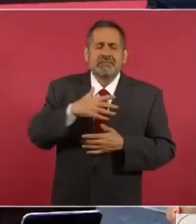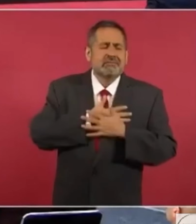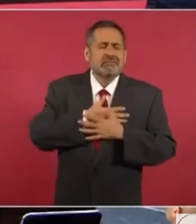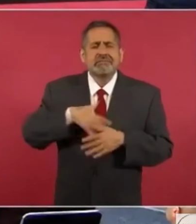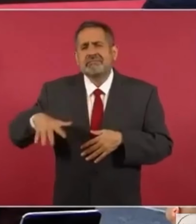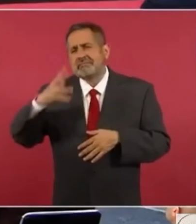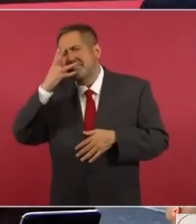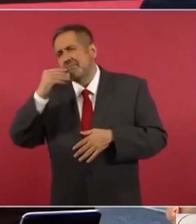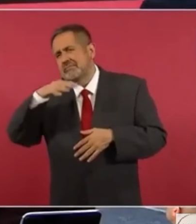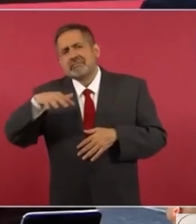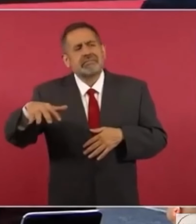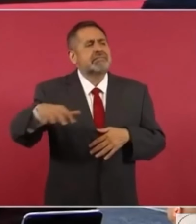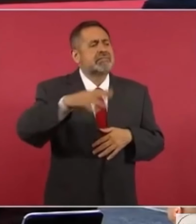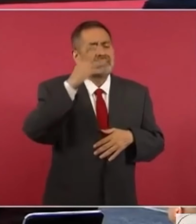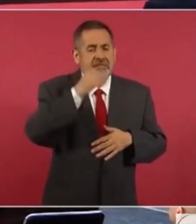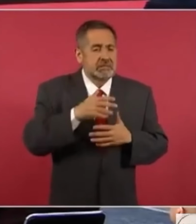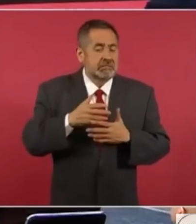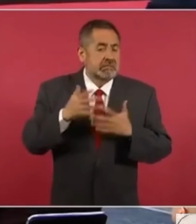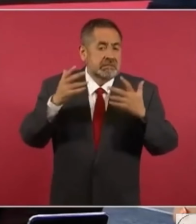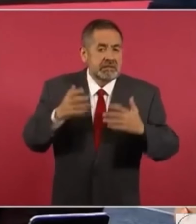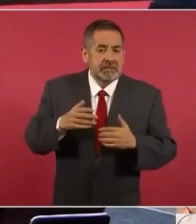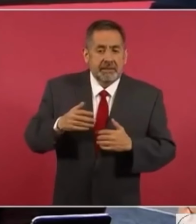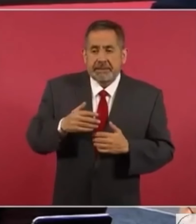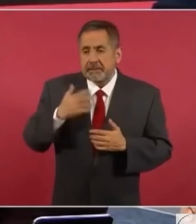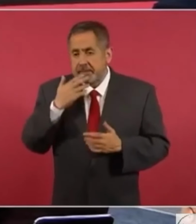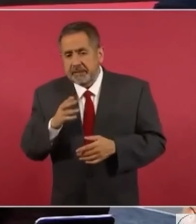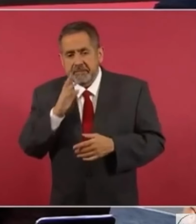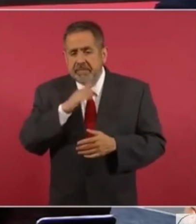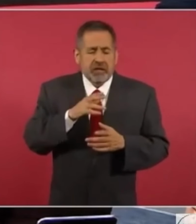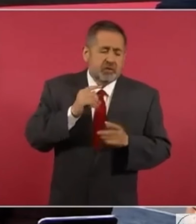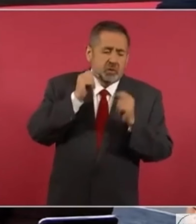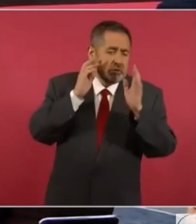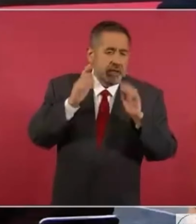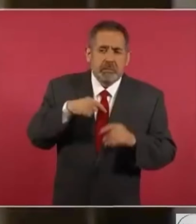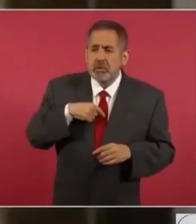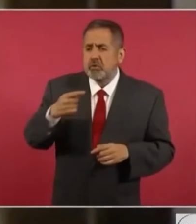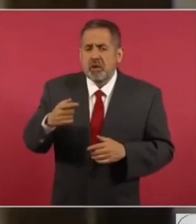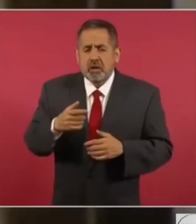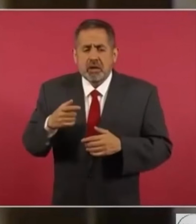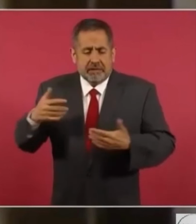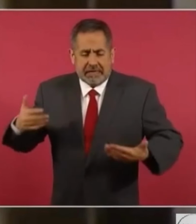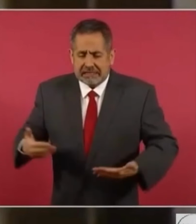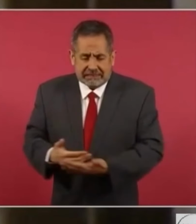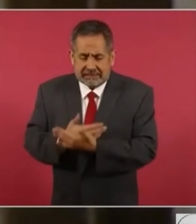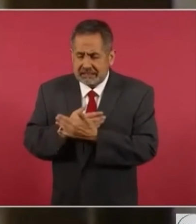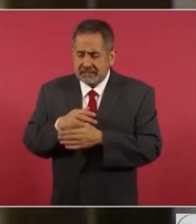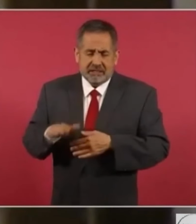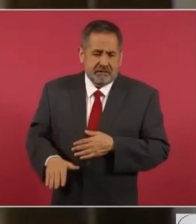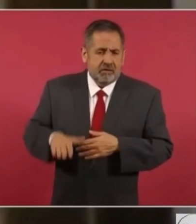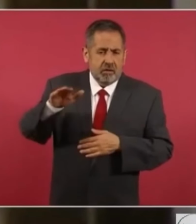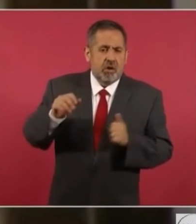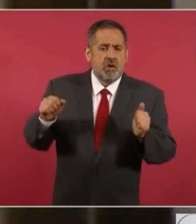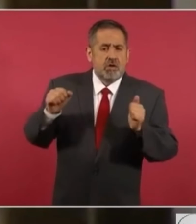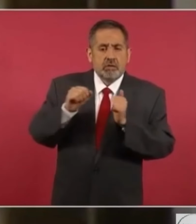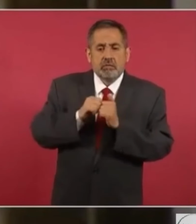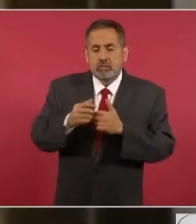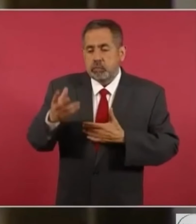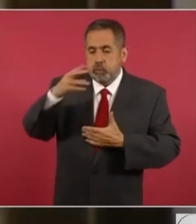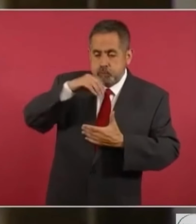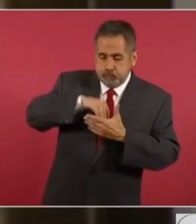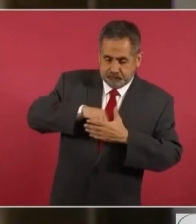belleza. No sé si para bien o para mal, vine al mundo dotado con un